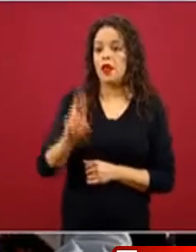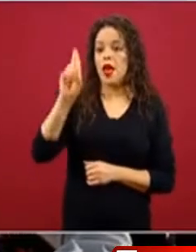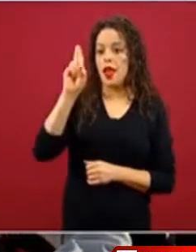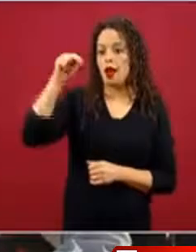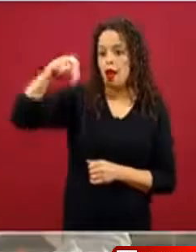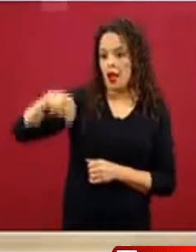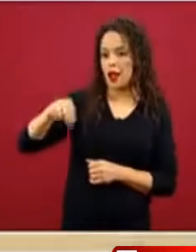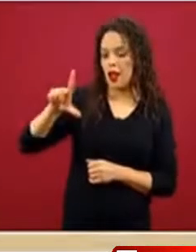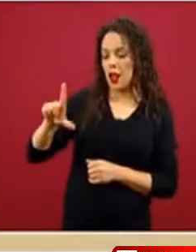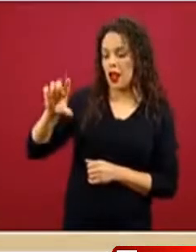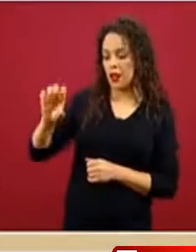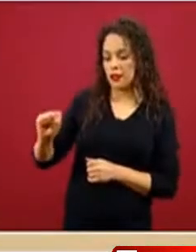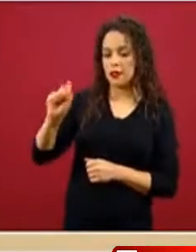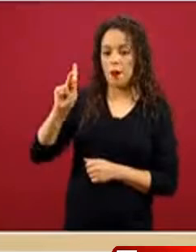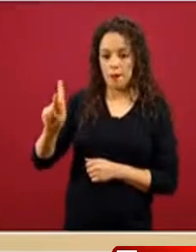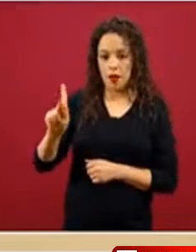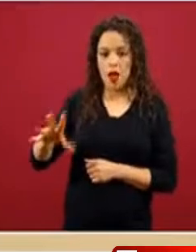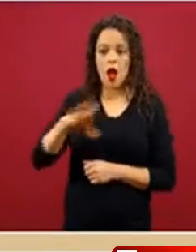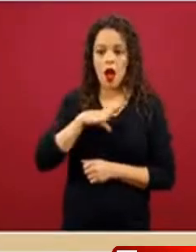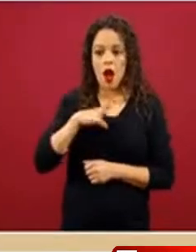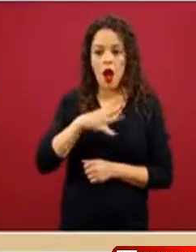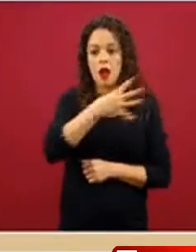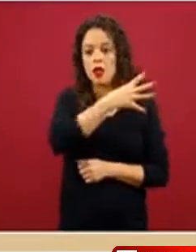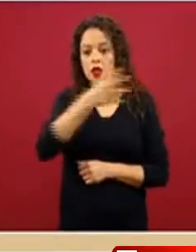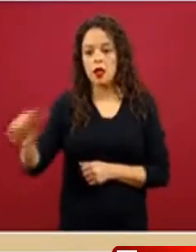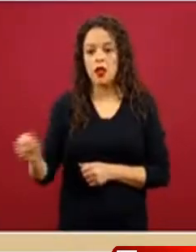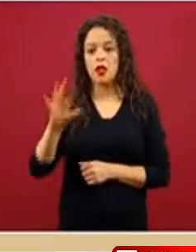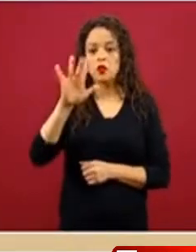ha realizado